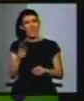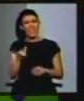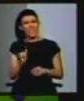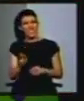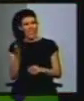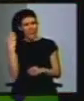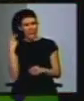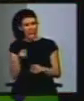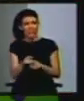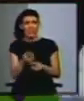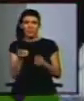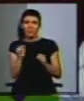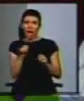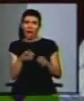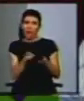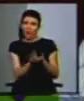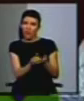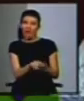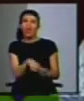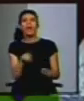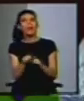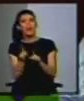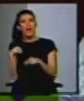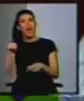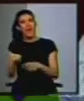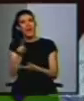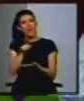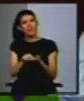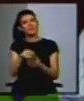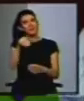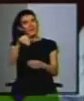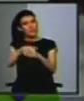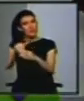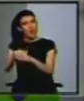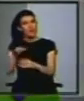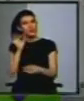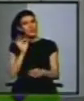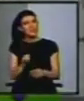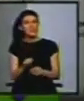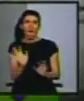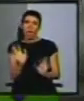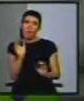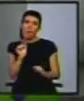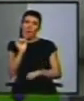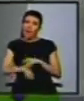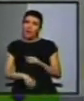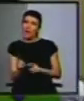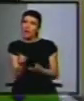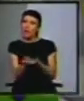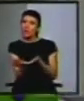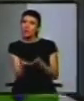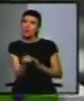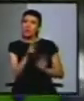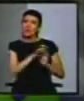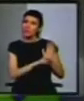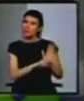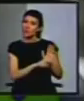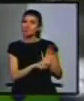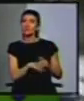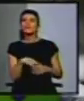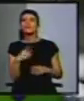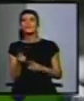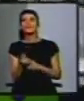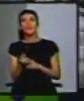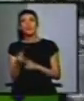Alianza necesitarán de estos dos senadores para sortear o bloquear proyectos con quórums especiales. Pese a la renuncia de Horvath, el Tribunal Supremo